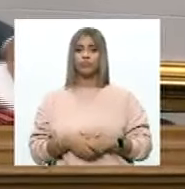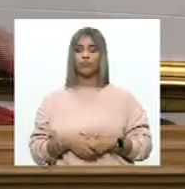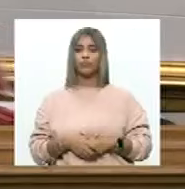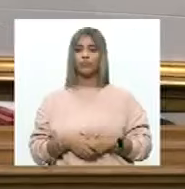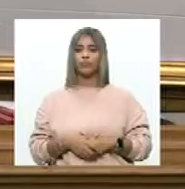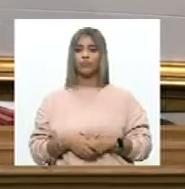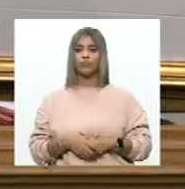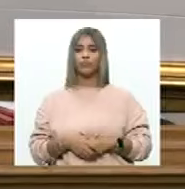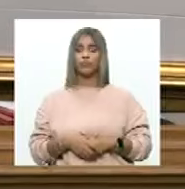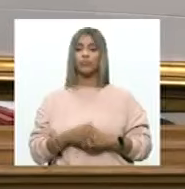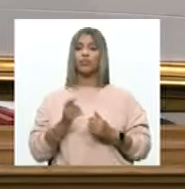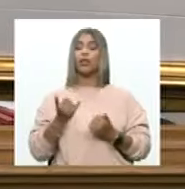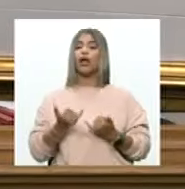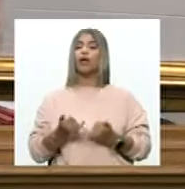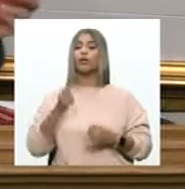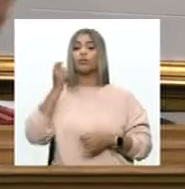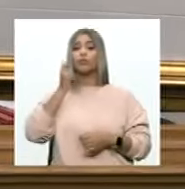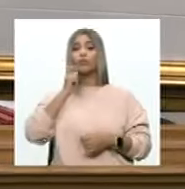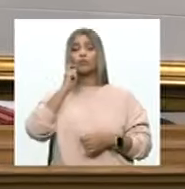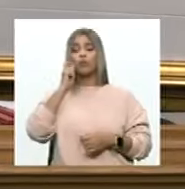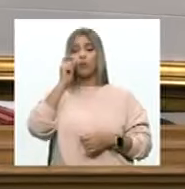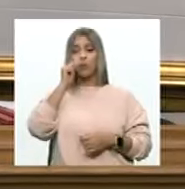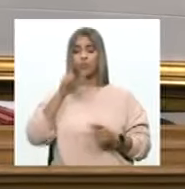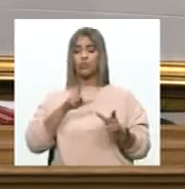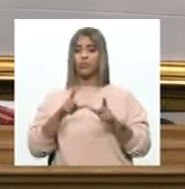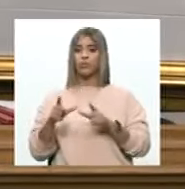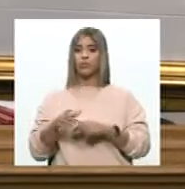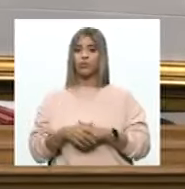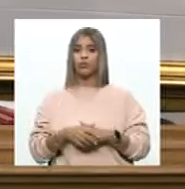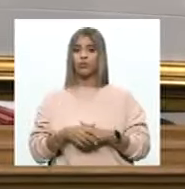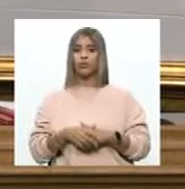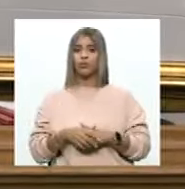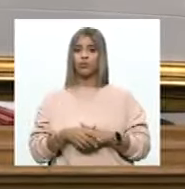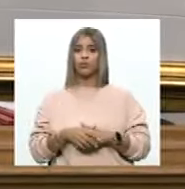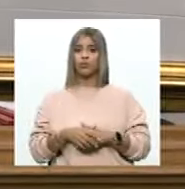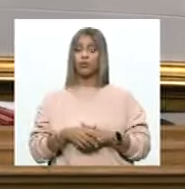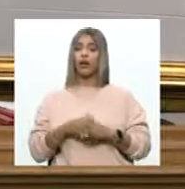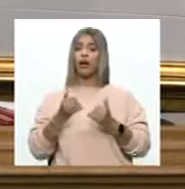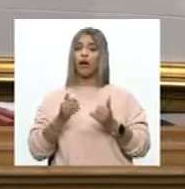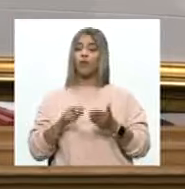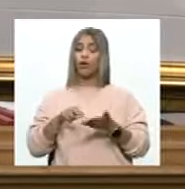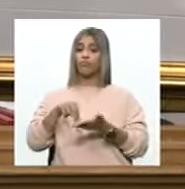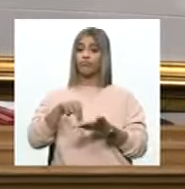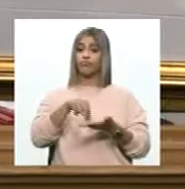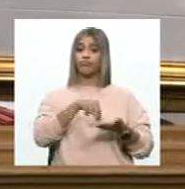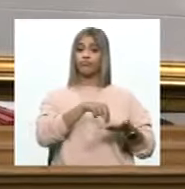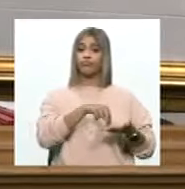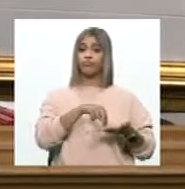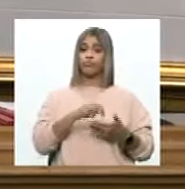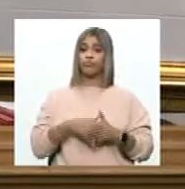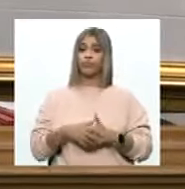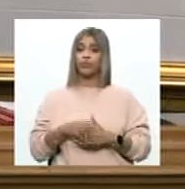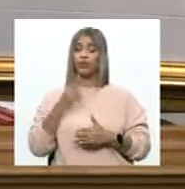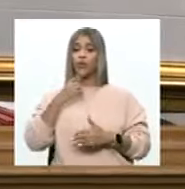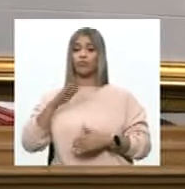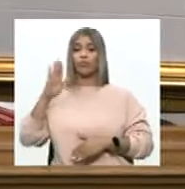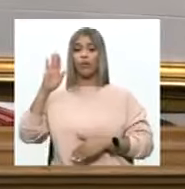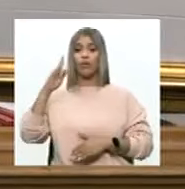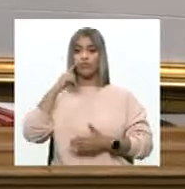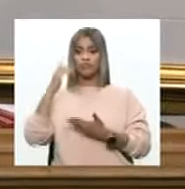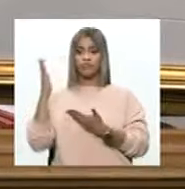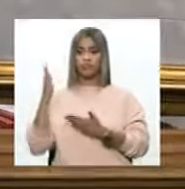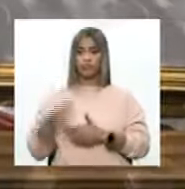favor, las diputadas y diputados designados, ponerse frente al hemiciclo a los efectos de proceder a la juramentación.